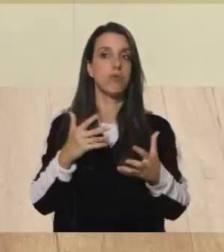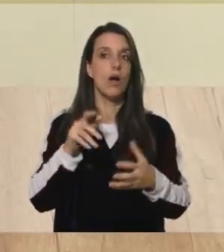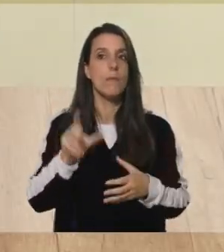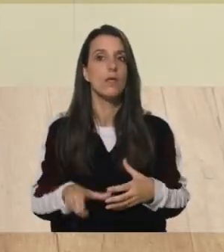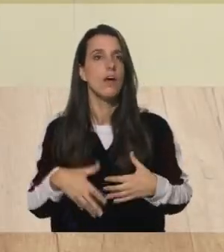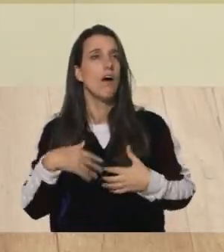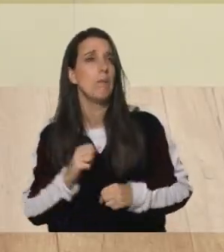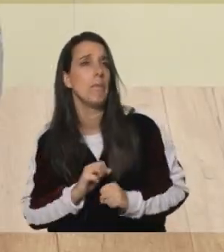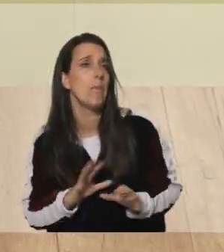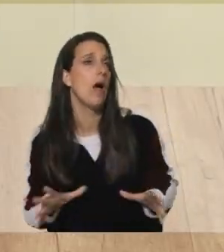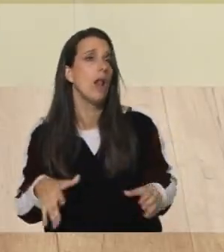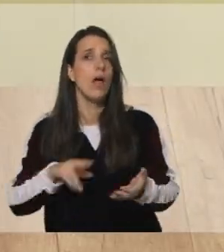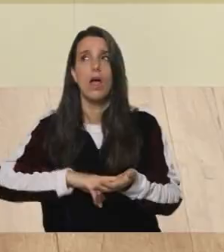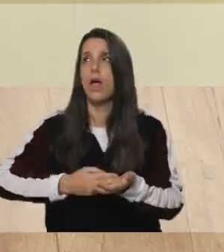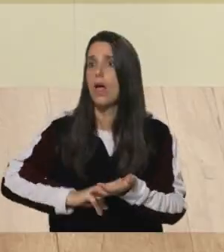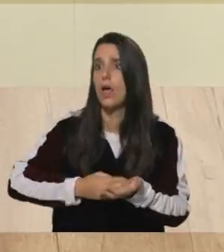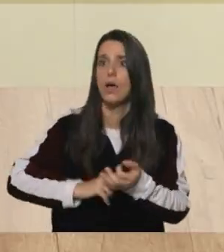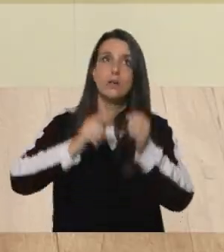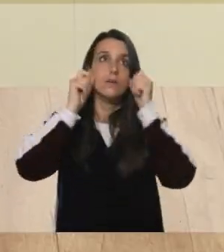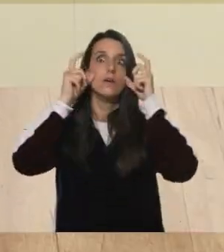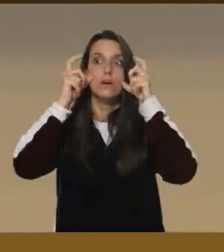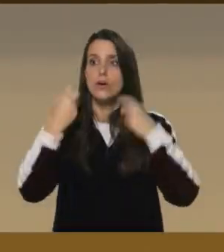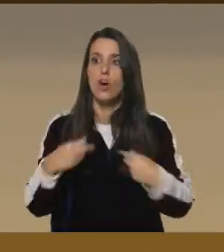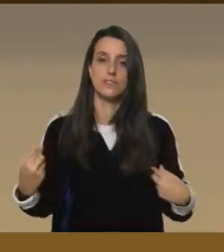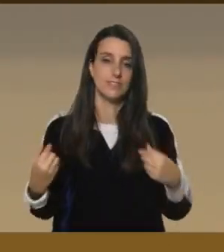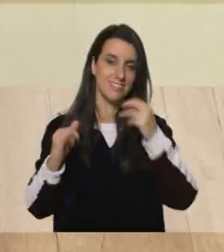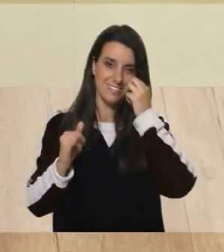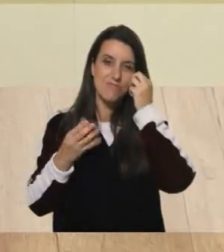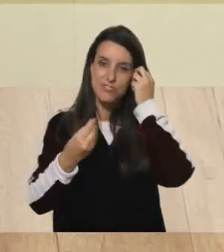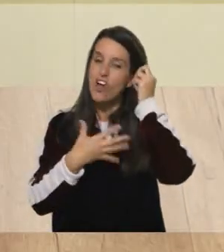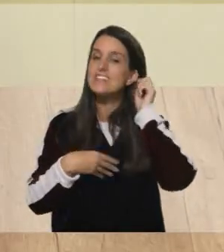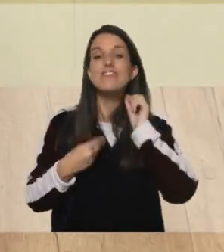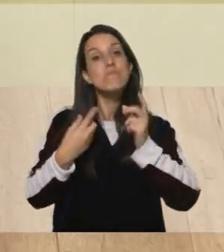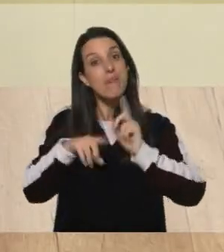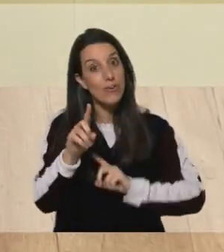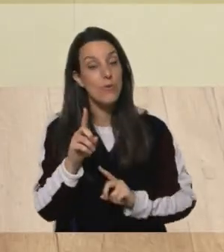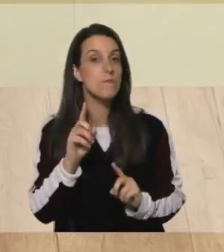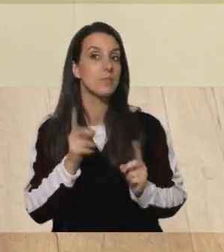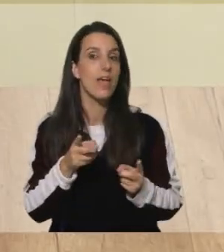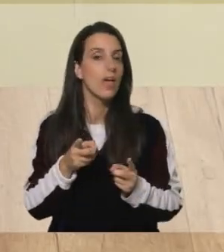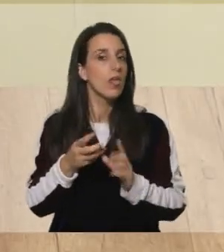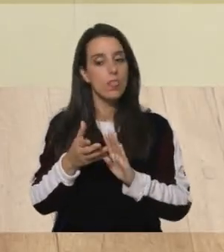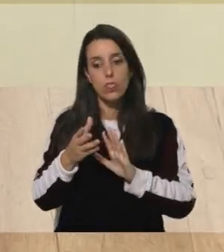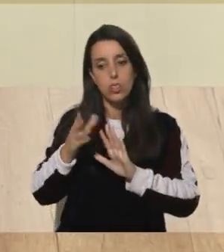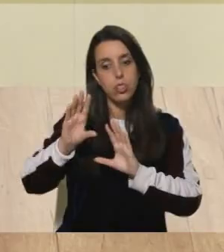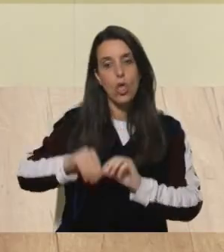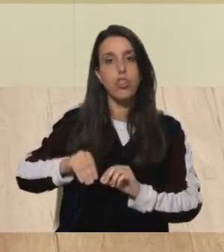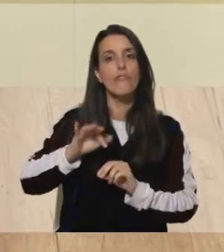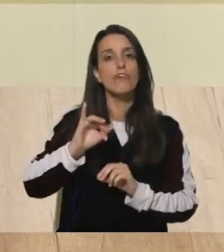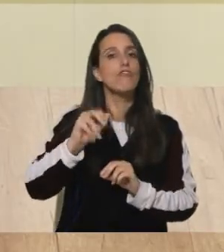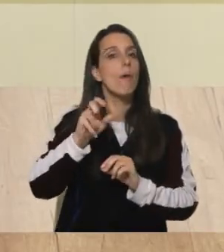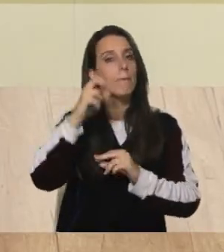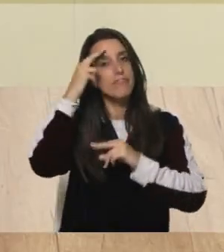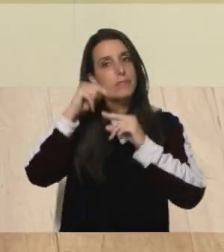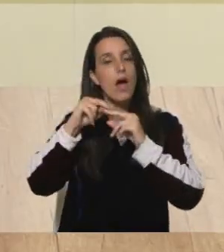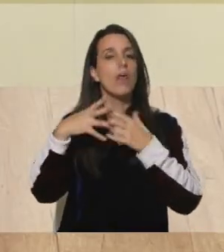de malestar insomnio bueno Exacto pero detrás de todo lo que es fibromialgia